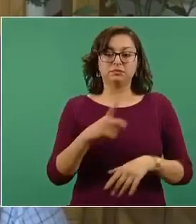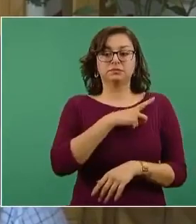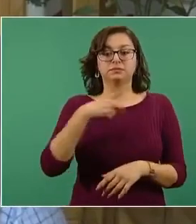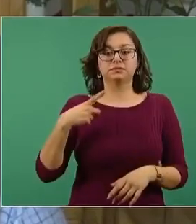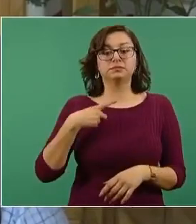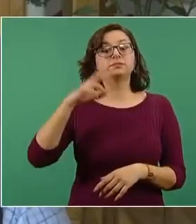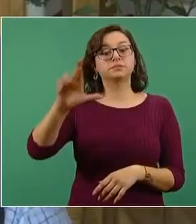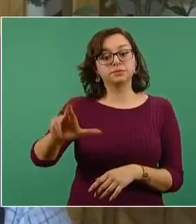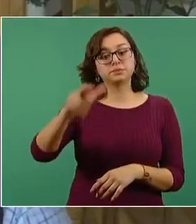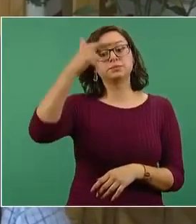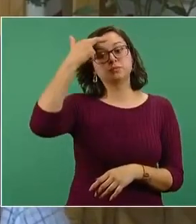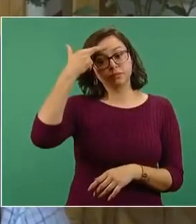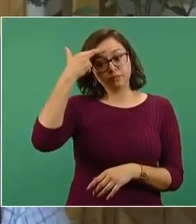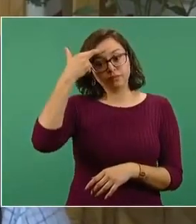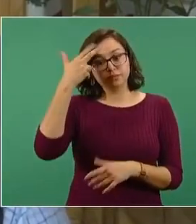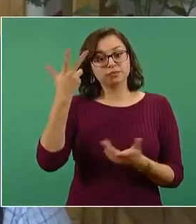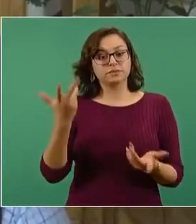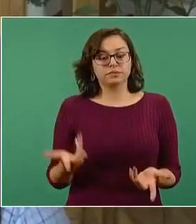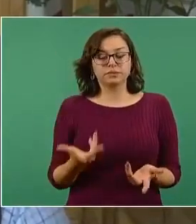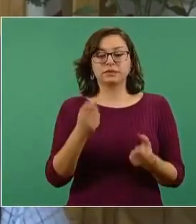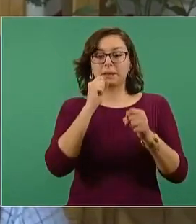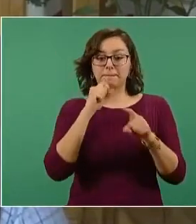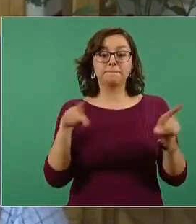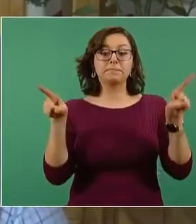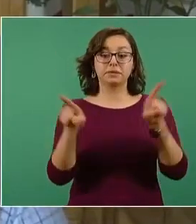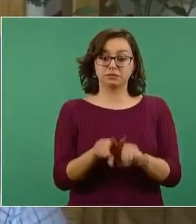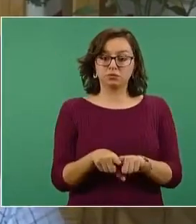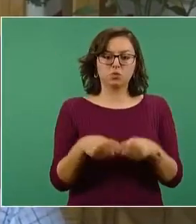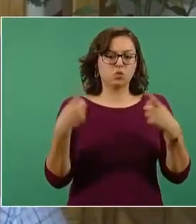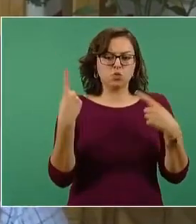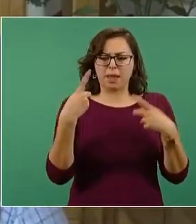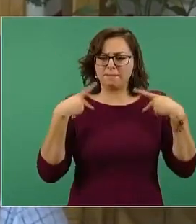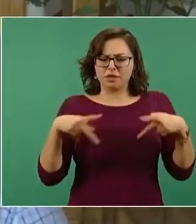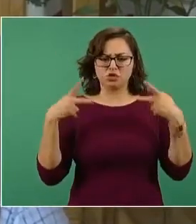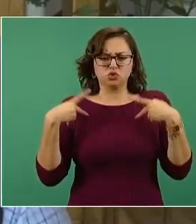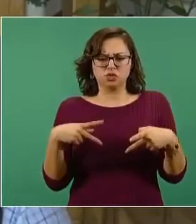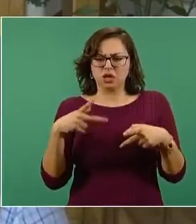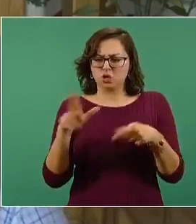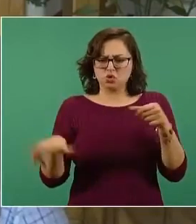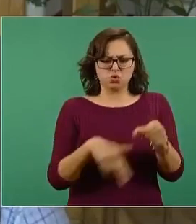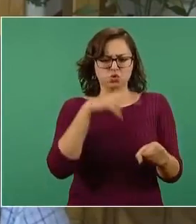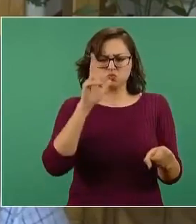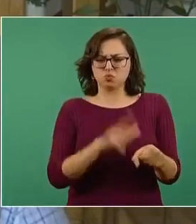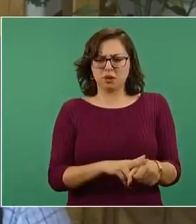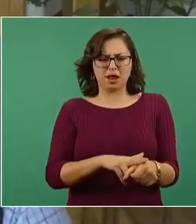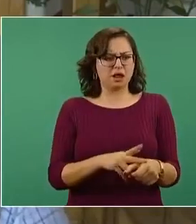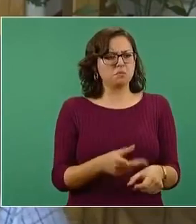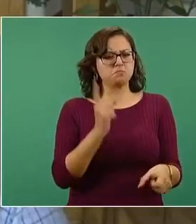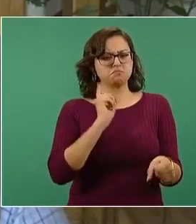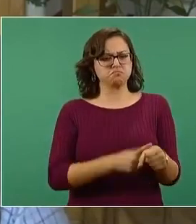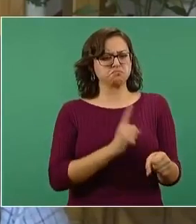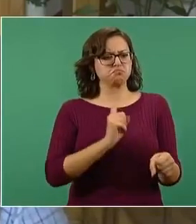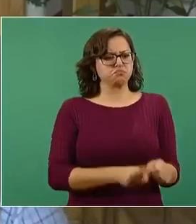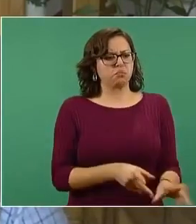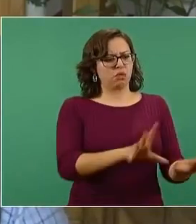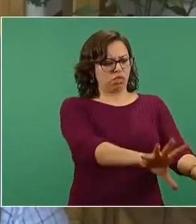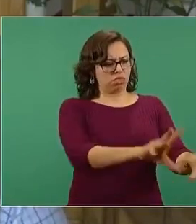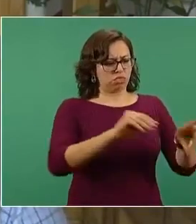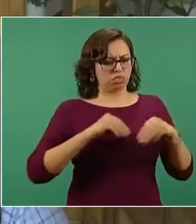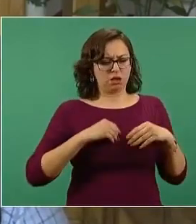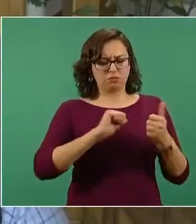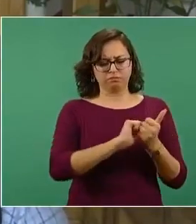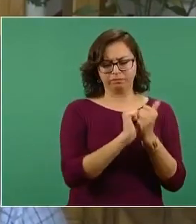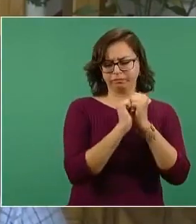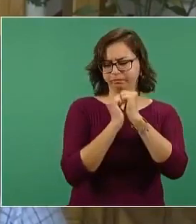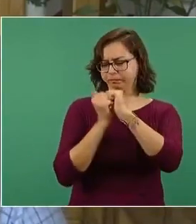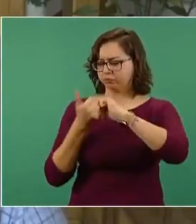Recordemos que la misma inmunidad natural que genera una infección y enfermar por el virus SARS-CoV-2 es